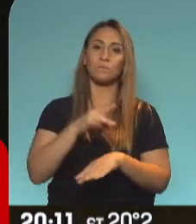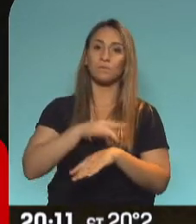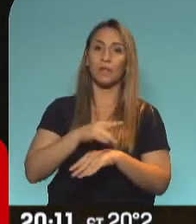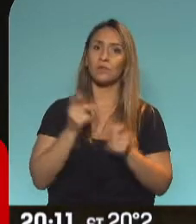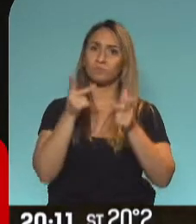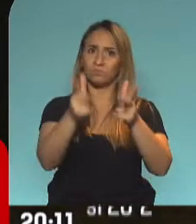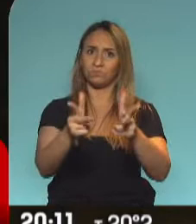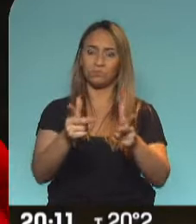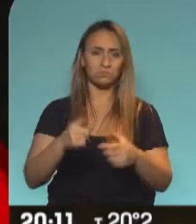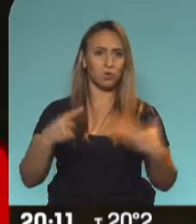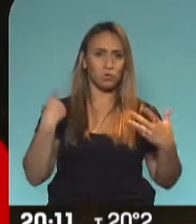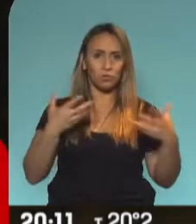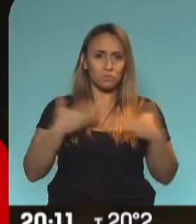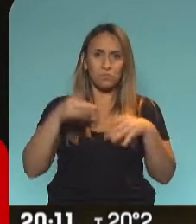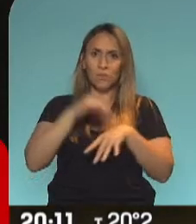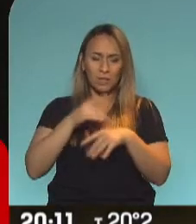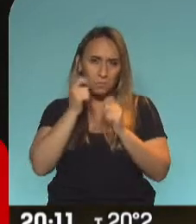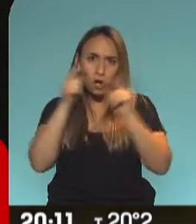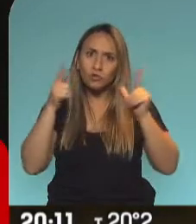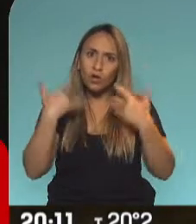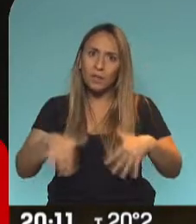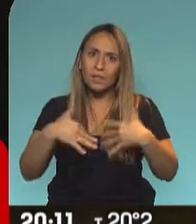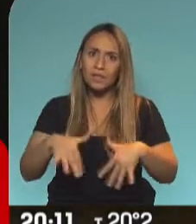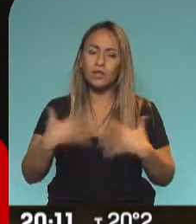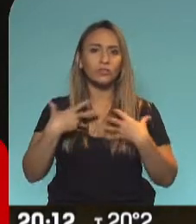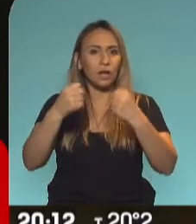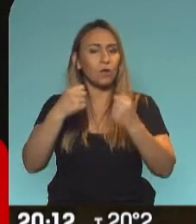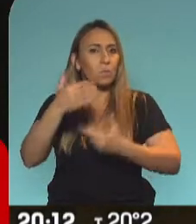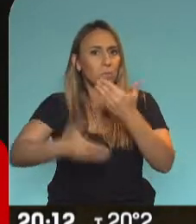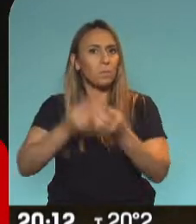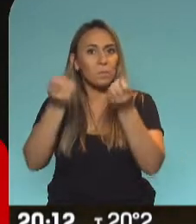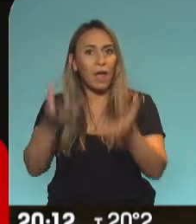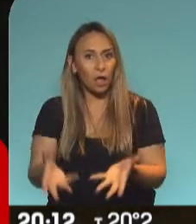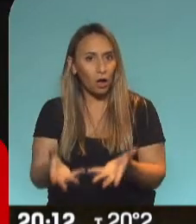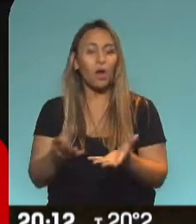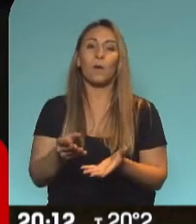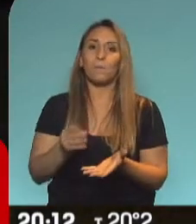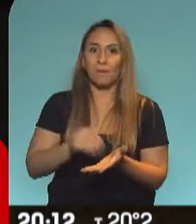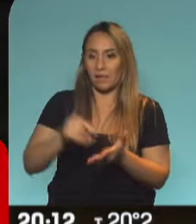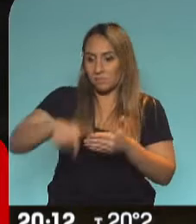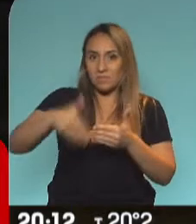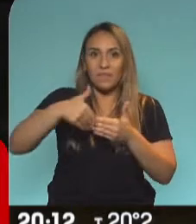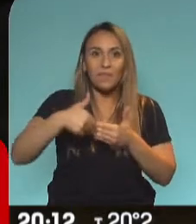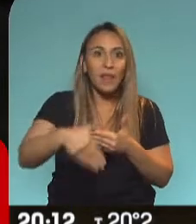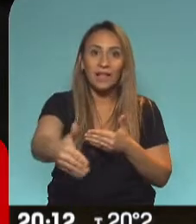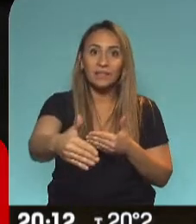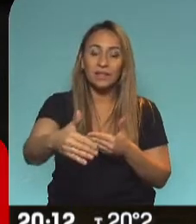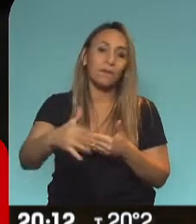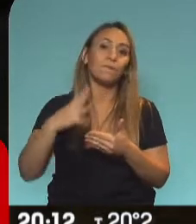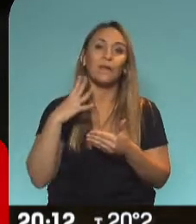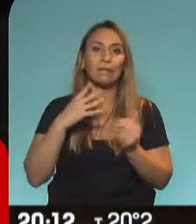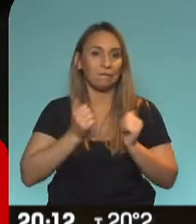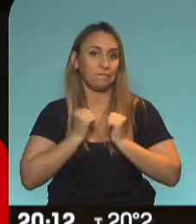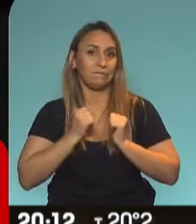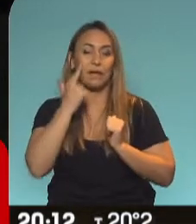están gratamente sorprendidos por la recuperación de Diego y todo lo que viene a partir de ahora es saber cuándo le van a dar el